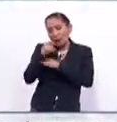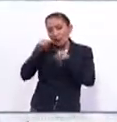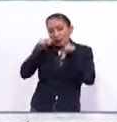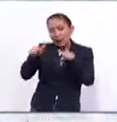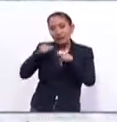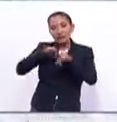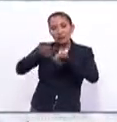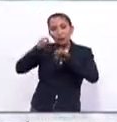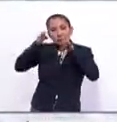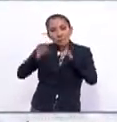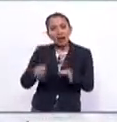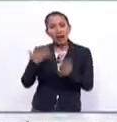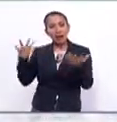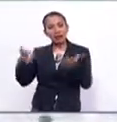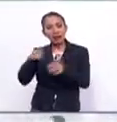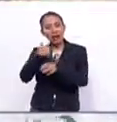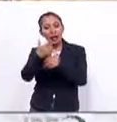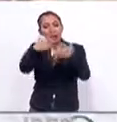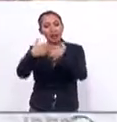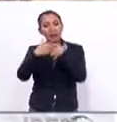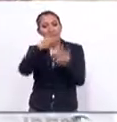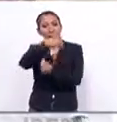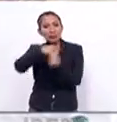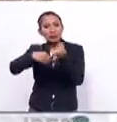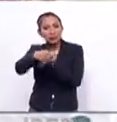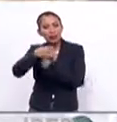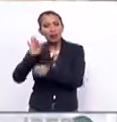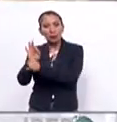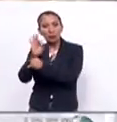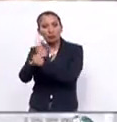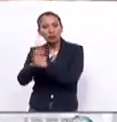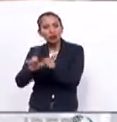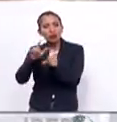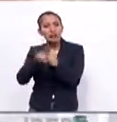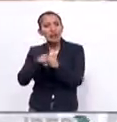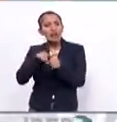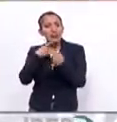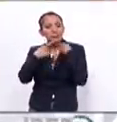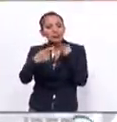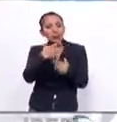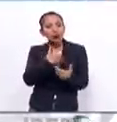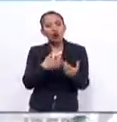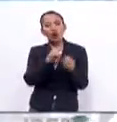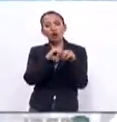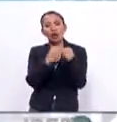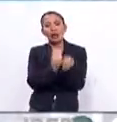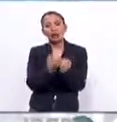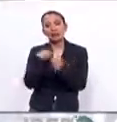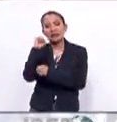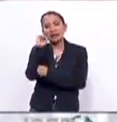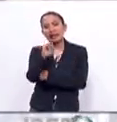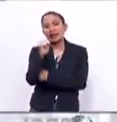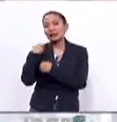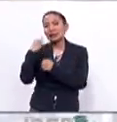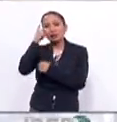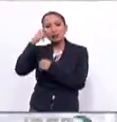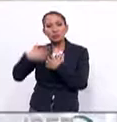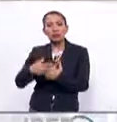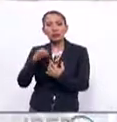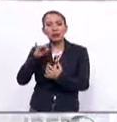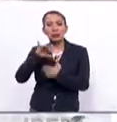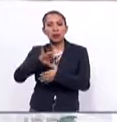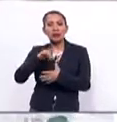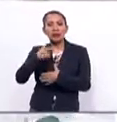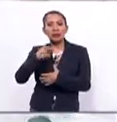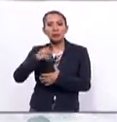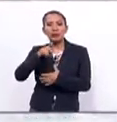trabajo decente, la creación de empresas sostenibles, la protección social y el diálogo con las organizaciones sindicales y empresariales. Para